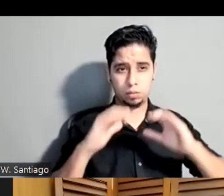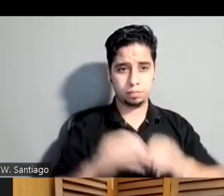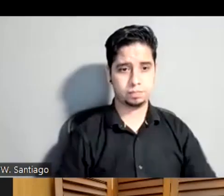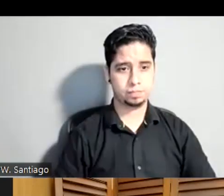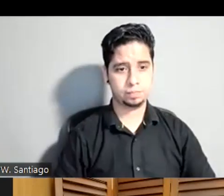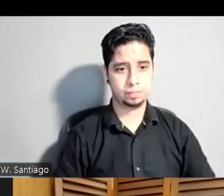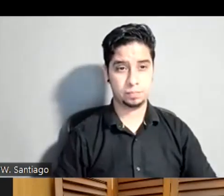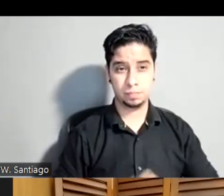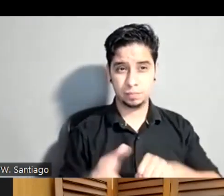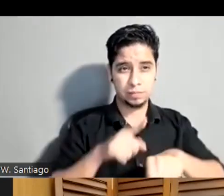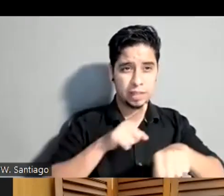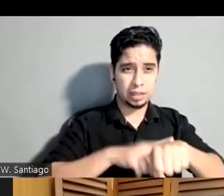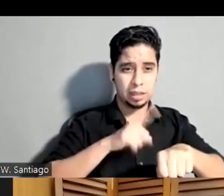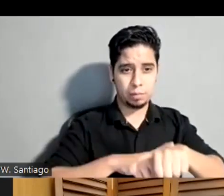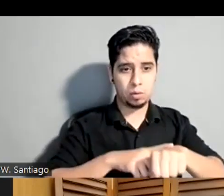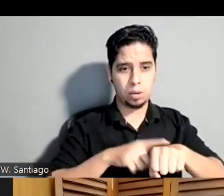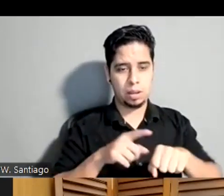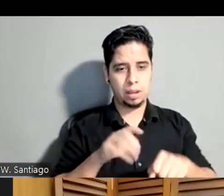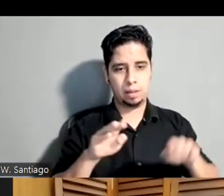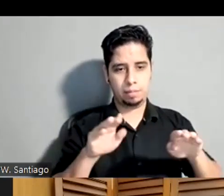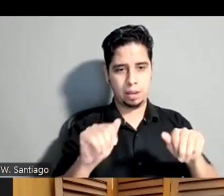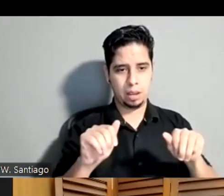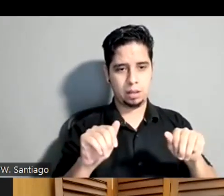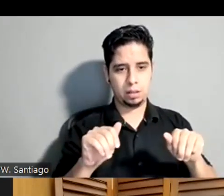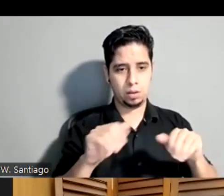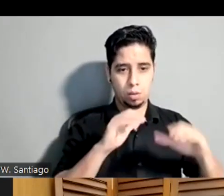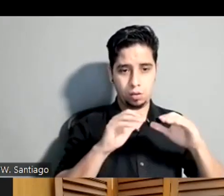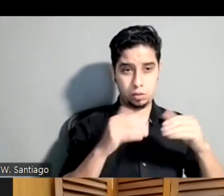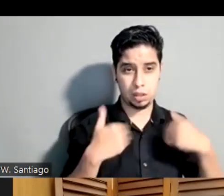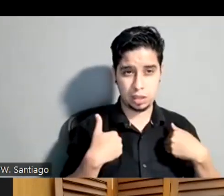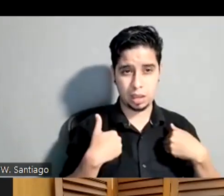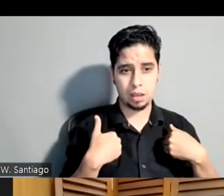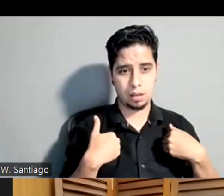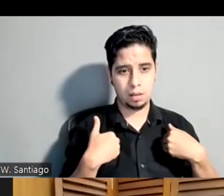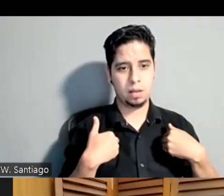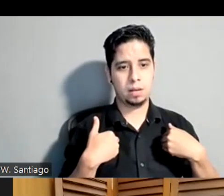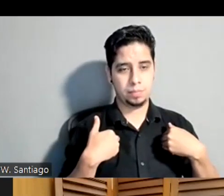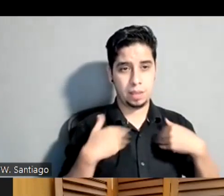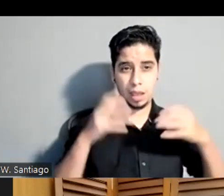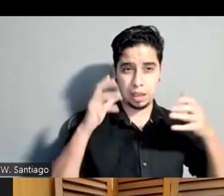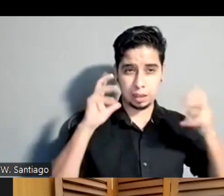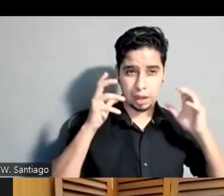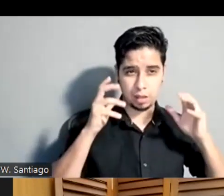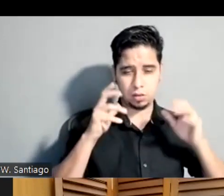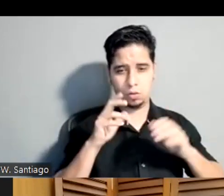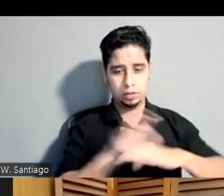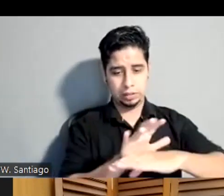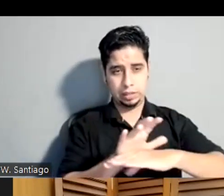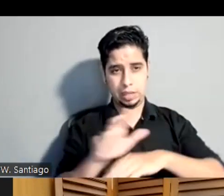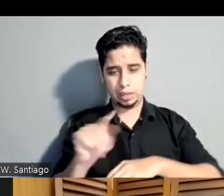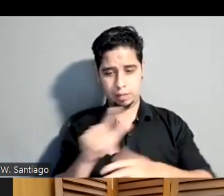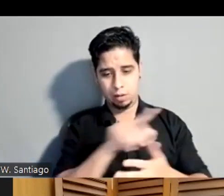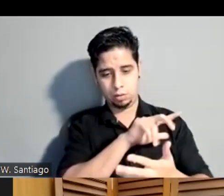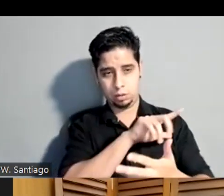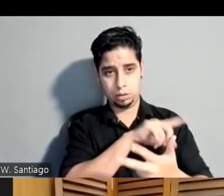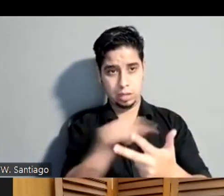Porque en ese momento el bachillerato telecomunicaciones cubría producción de radio, cine y televisión. Exacto. Así que de cada